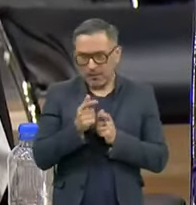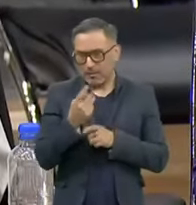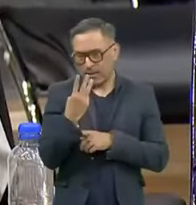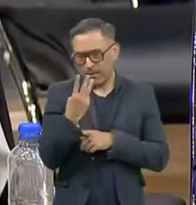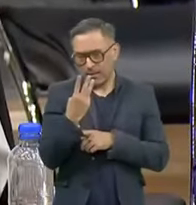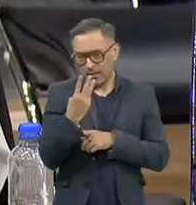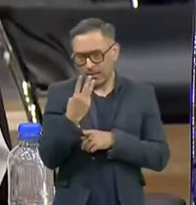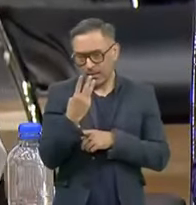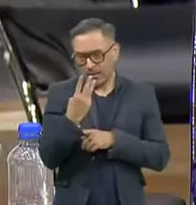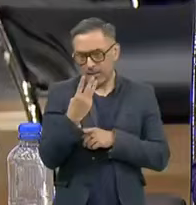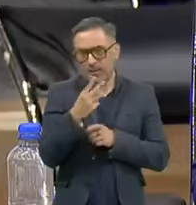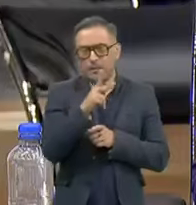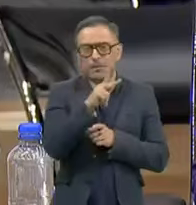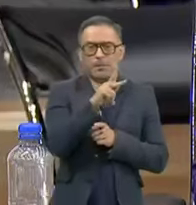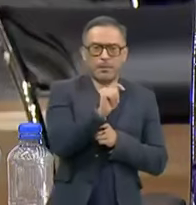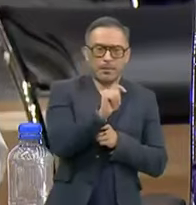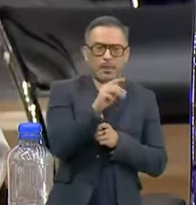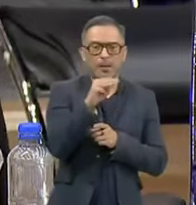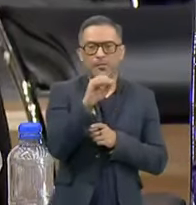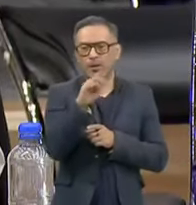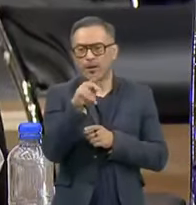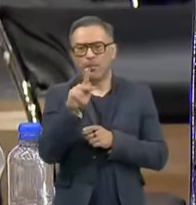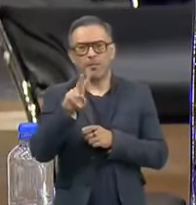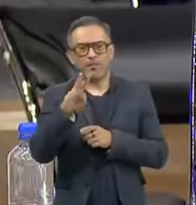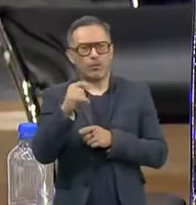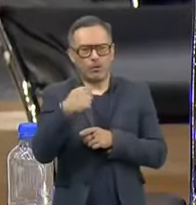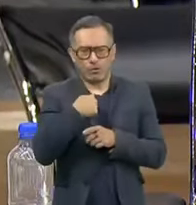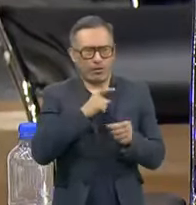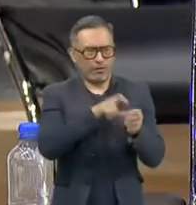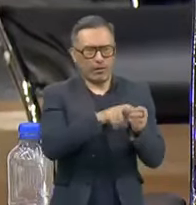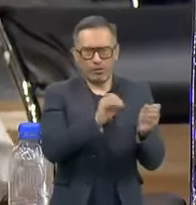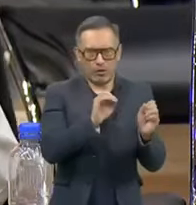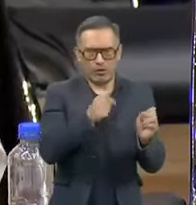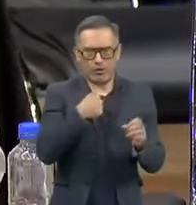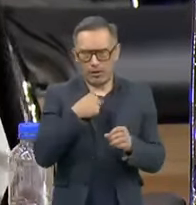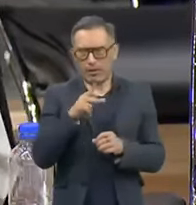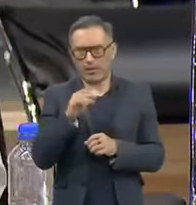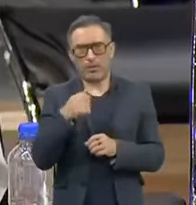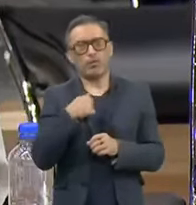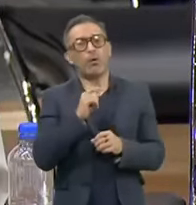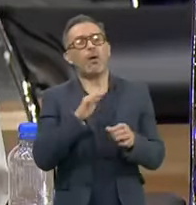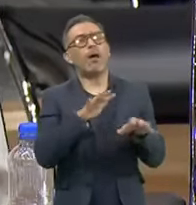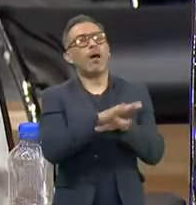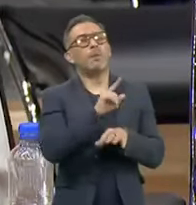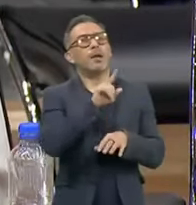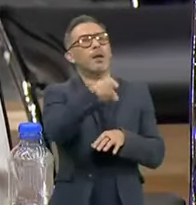Verde. No estoy afiliado, estoy representando aquí al PT, estaré en la fracción de Morena